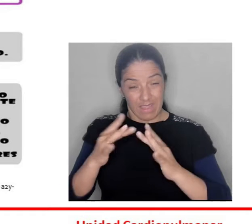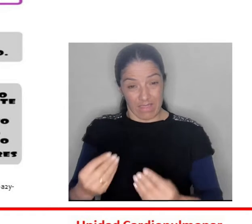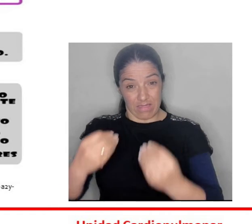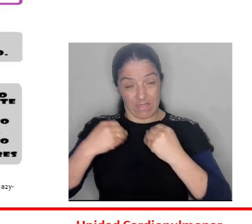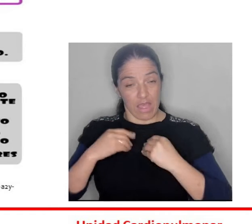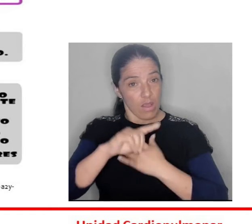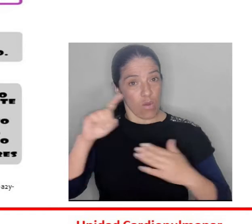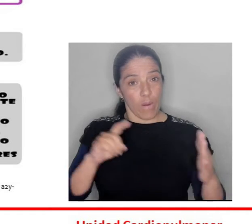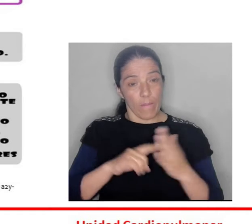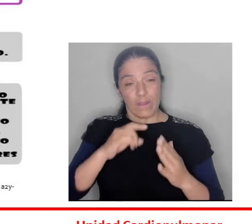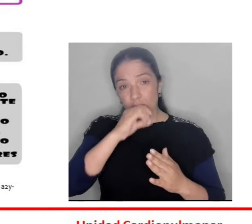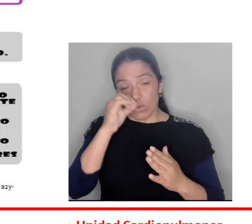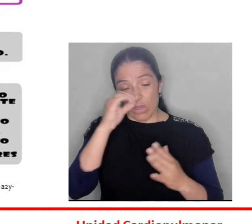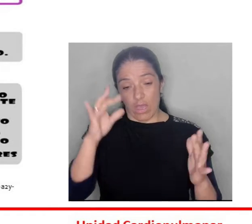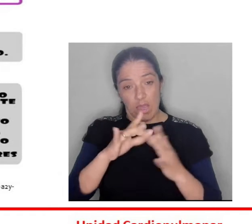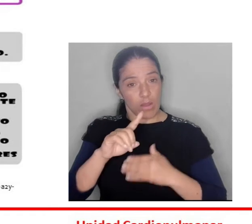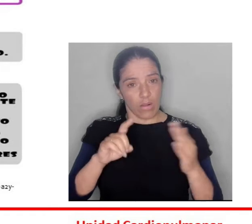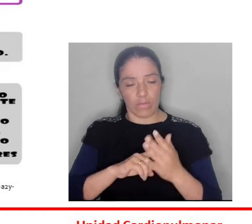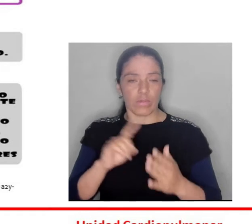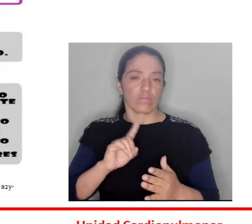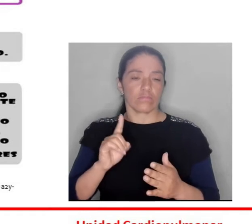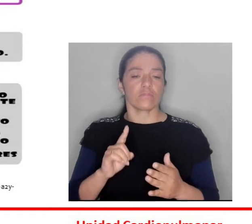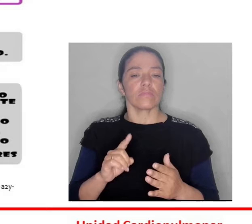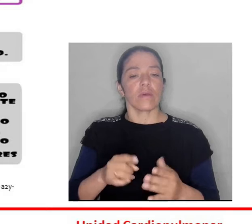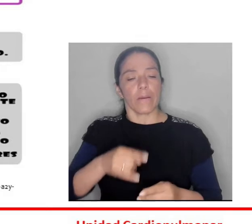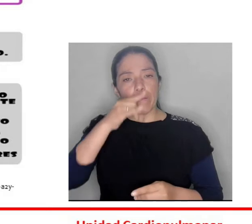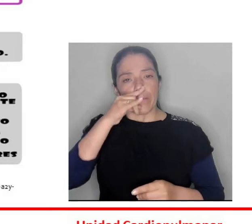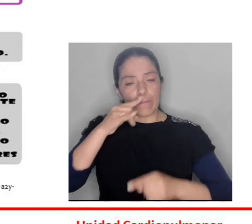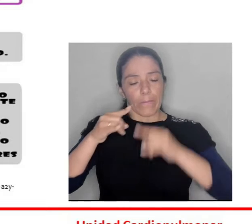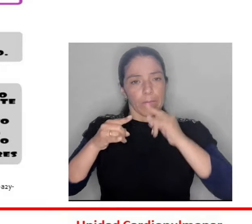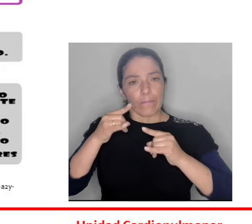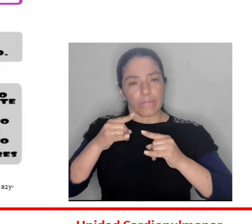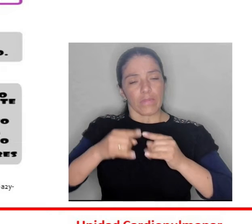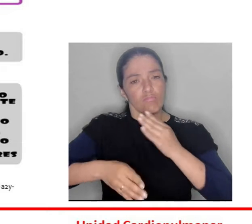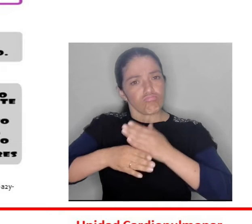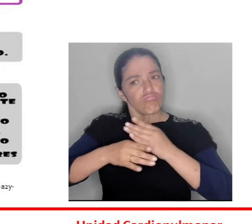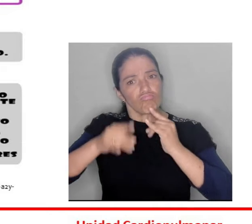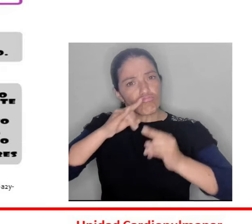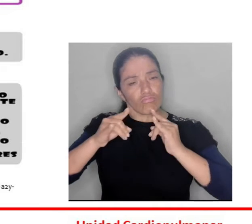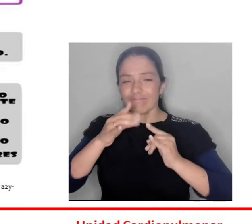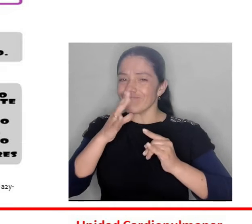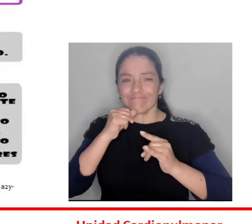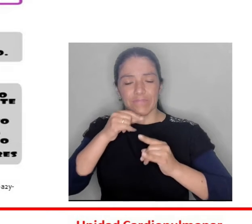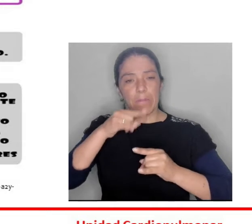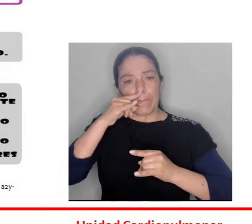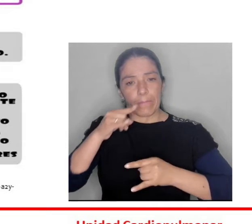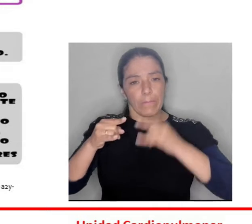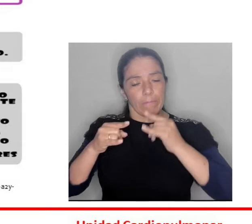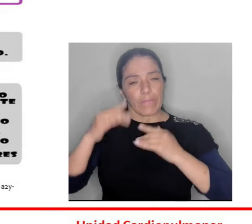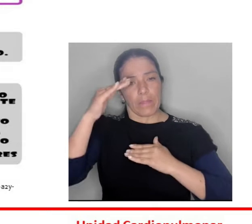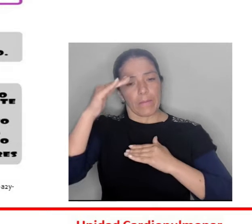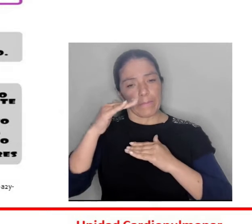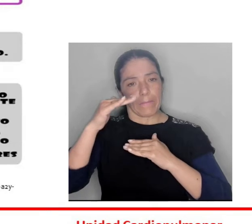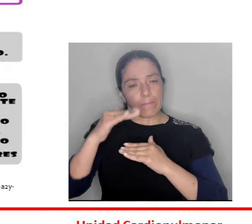los cuales no proporcionan el requerimiento total del paciente. La fracción inspirada de oxígeno no es constante y